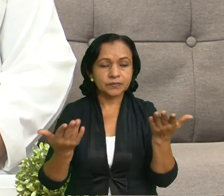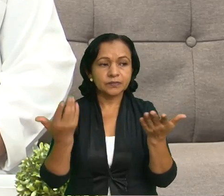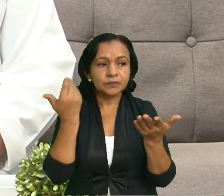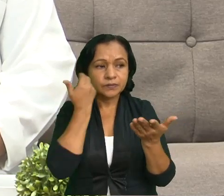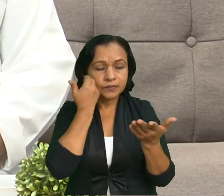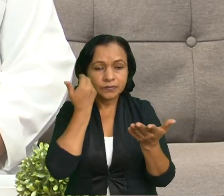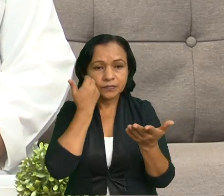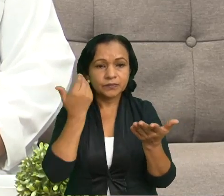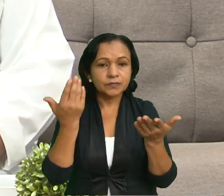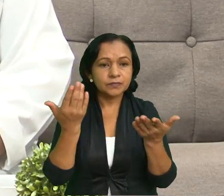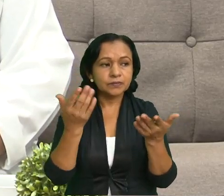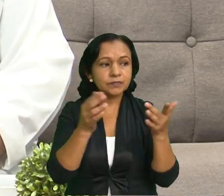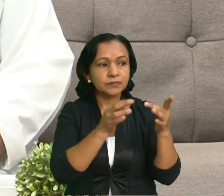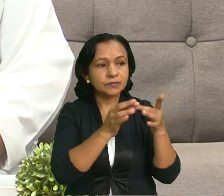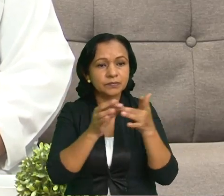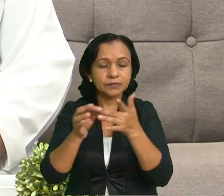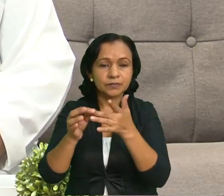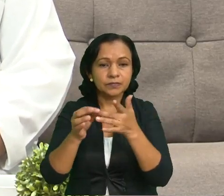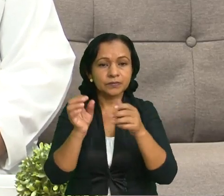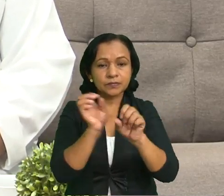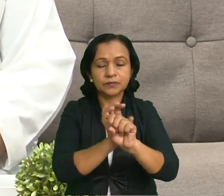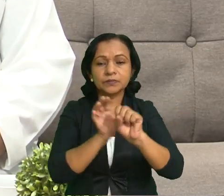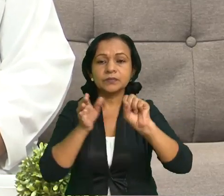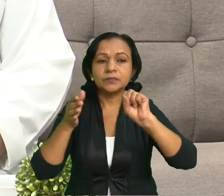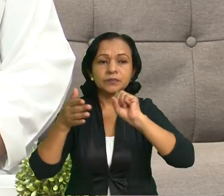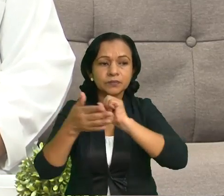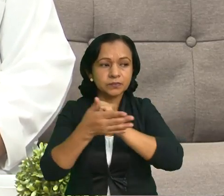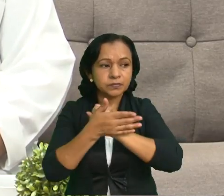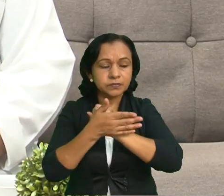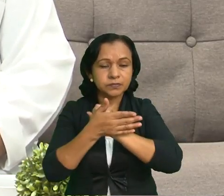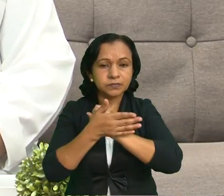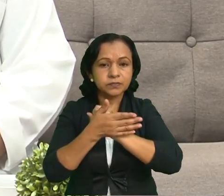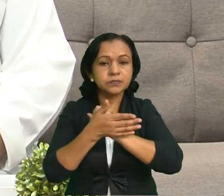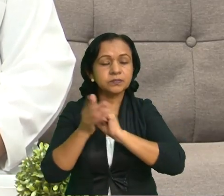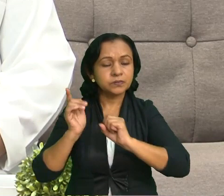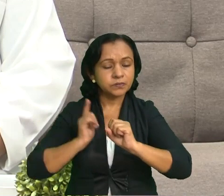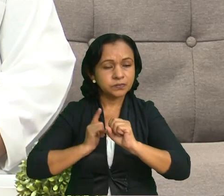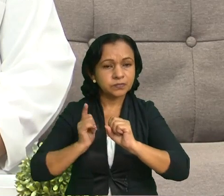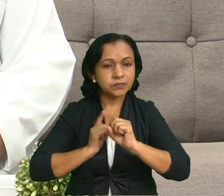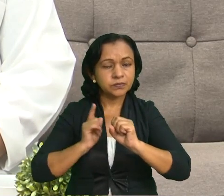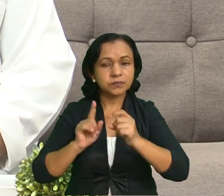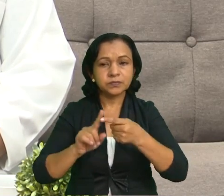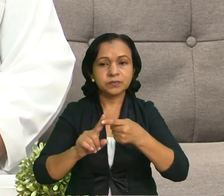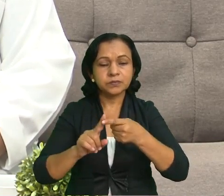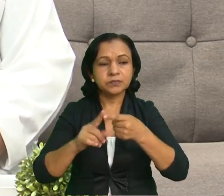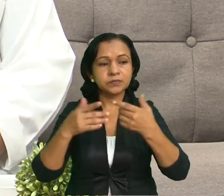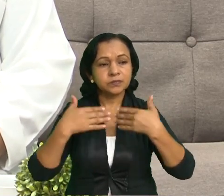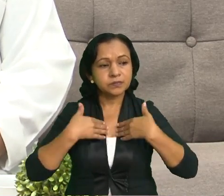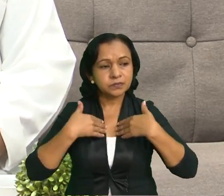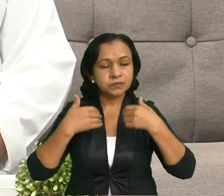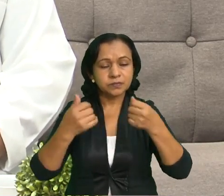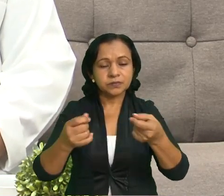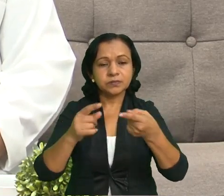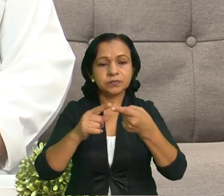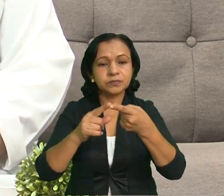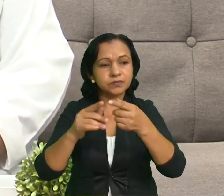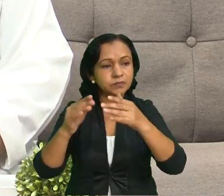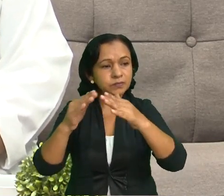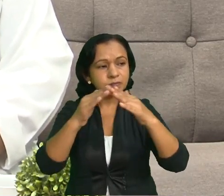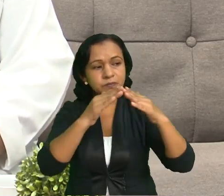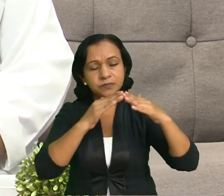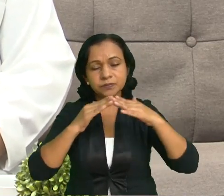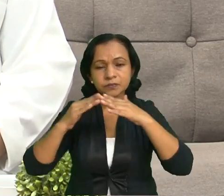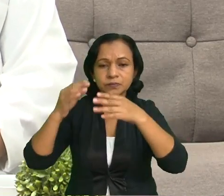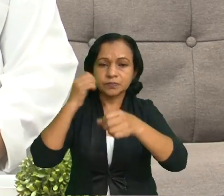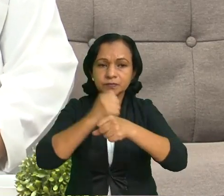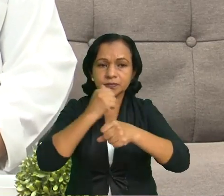respiratorias específicamente el kobe 19 el ministerio está ahí en las en las unidades de salud en las comunidades trabajando